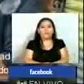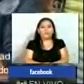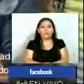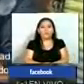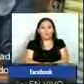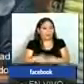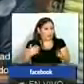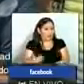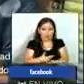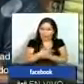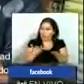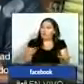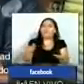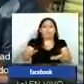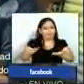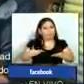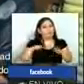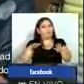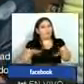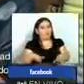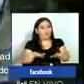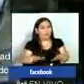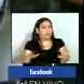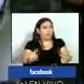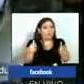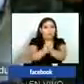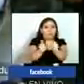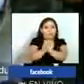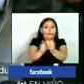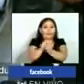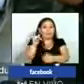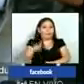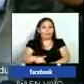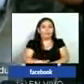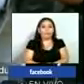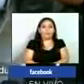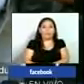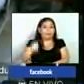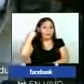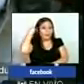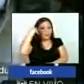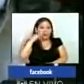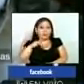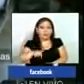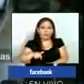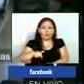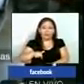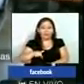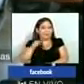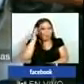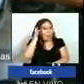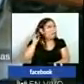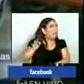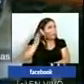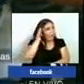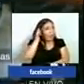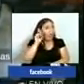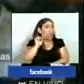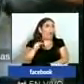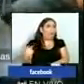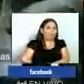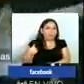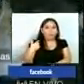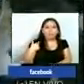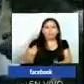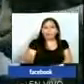Cual cosa Se agradece ¿Verdad? Por la crisis Que estamos pasando Lo más importante Es no ser incrédulo Cuando eres incrédulo Haces cosas